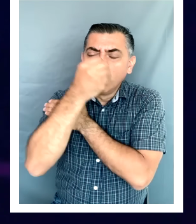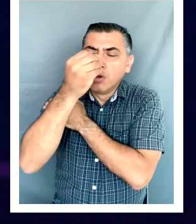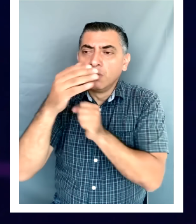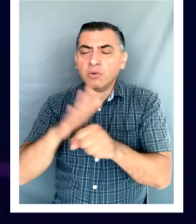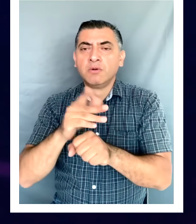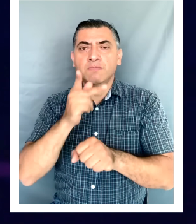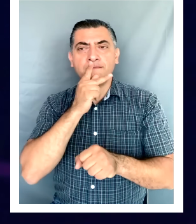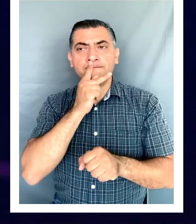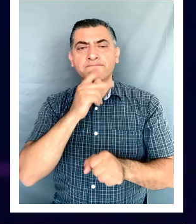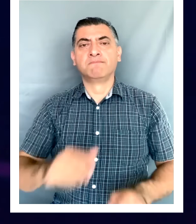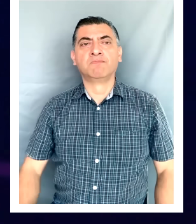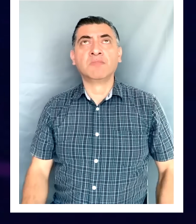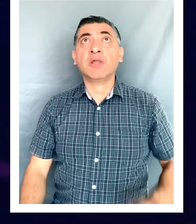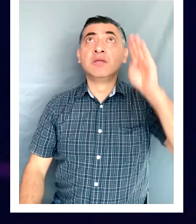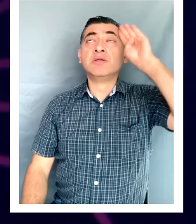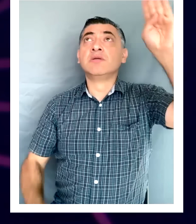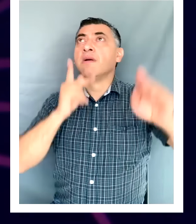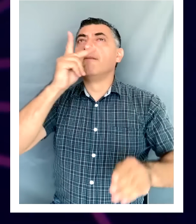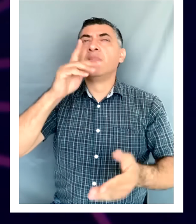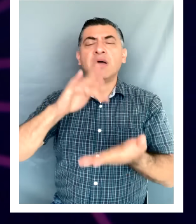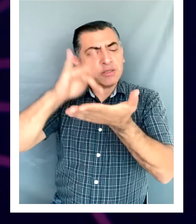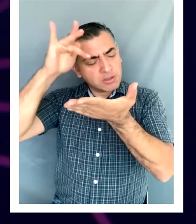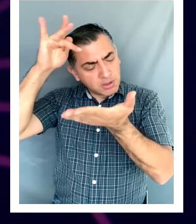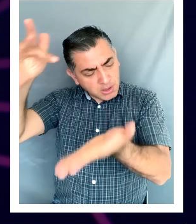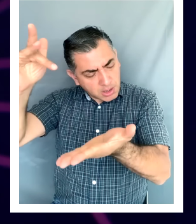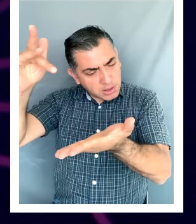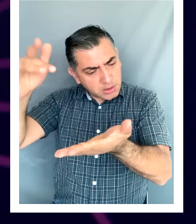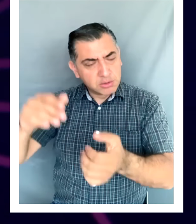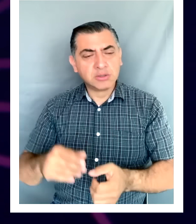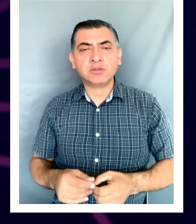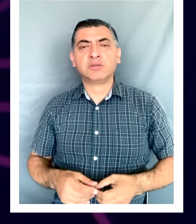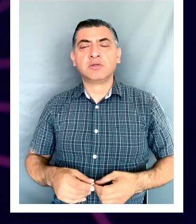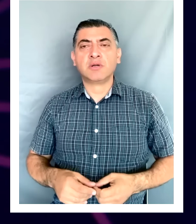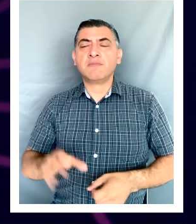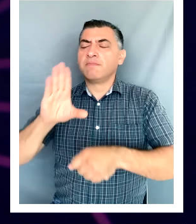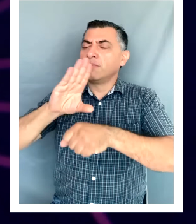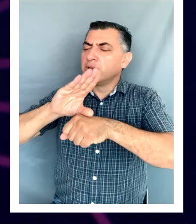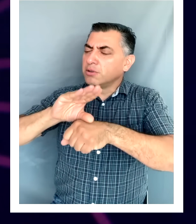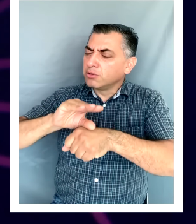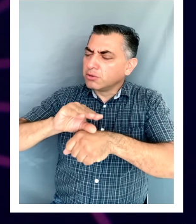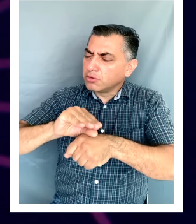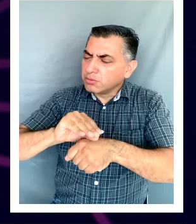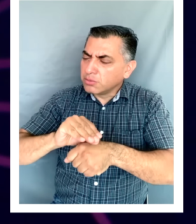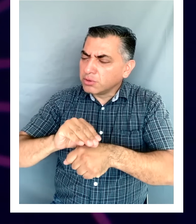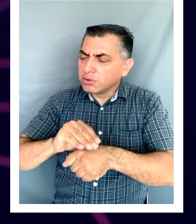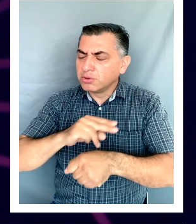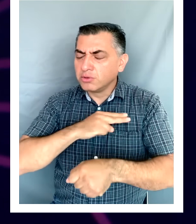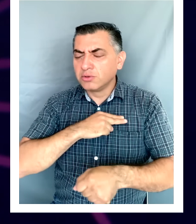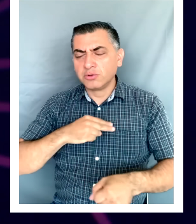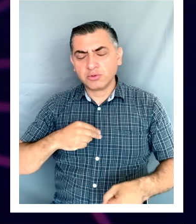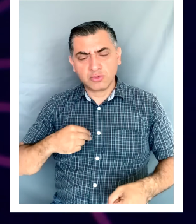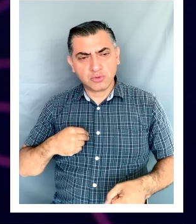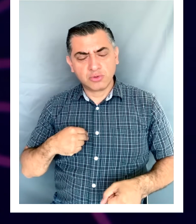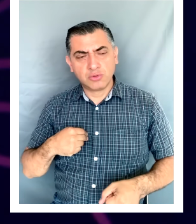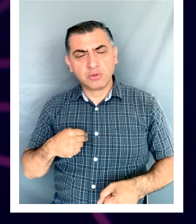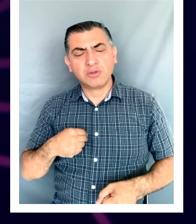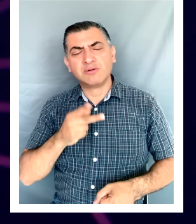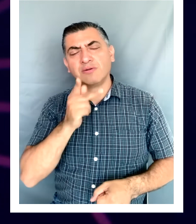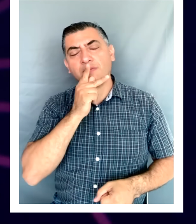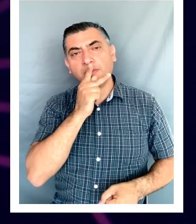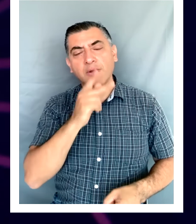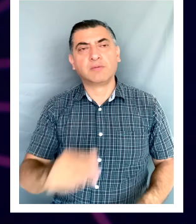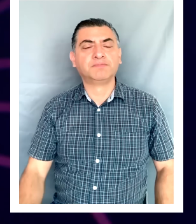final señor y padre te quiero dar gracias porque nos has dado el privilegio tremendo maravilloso y además complejo de ser padre